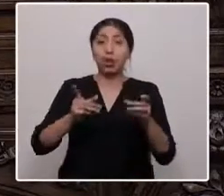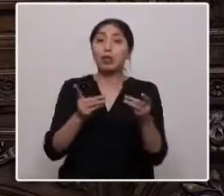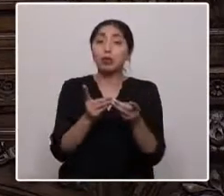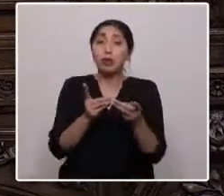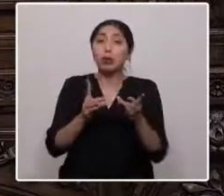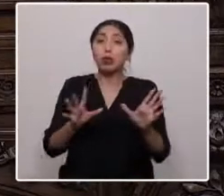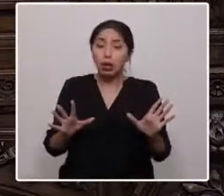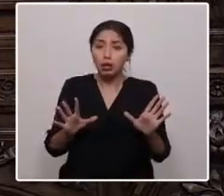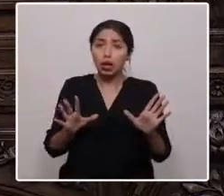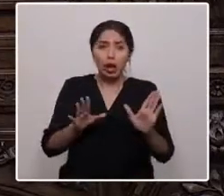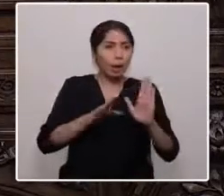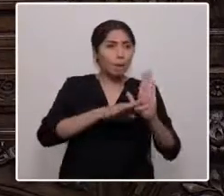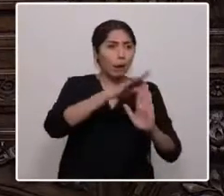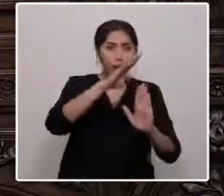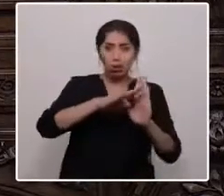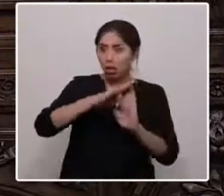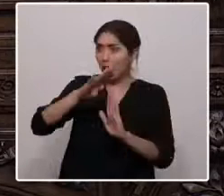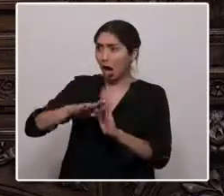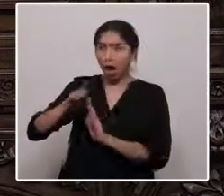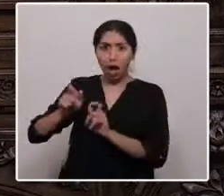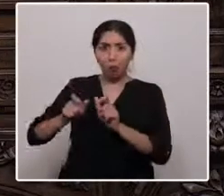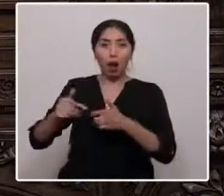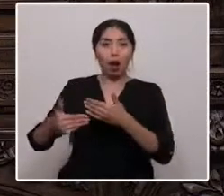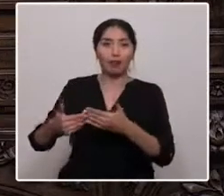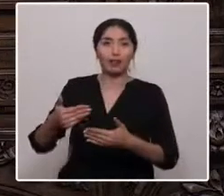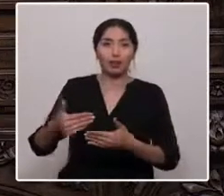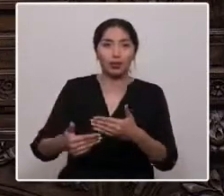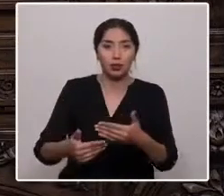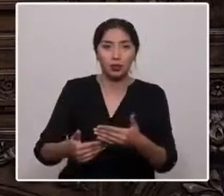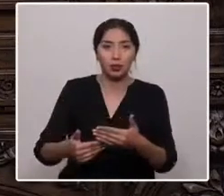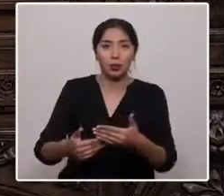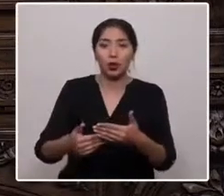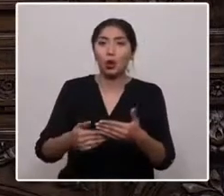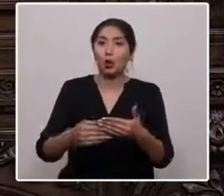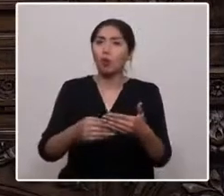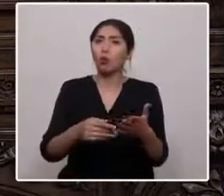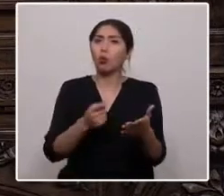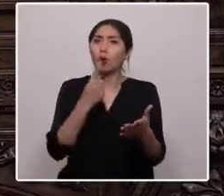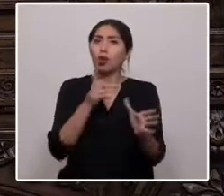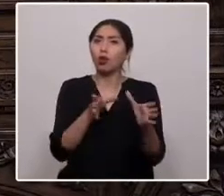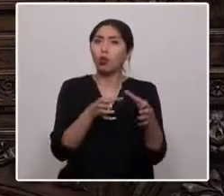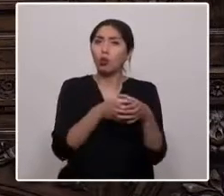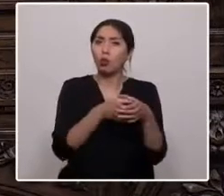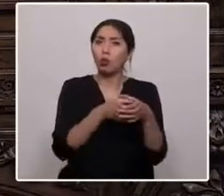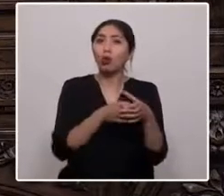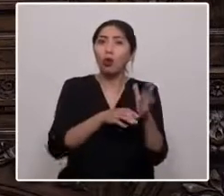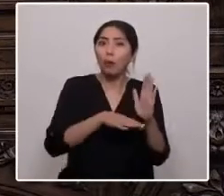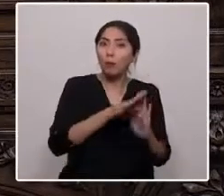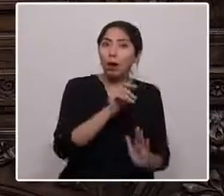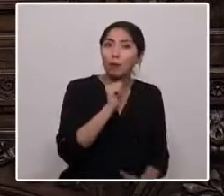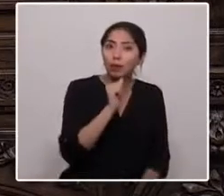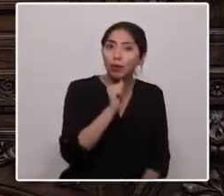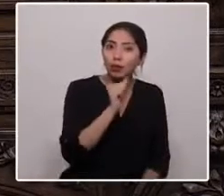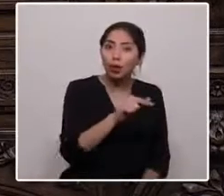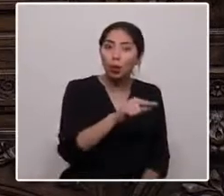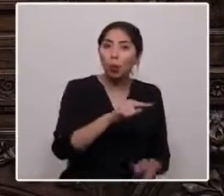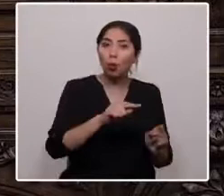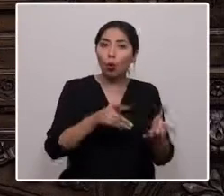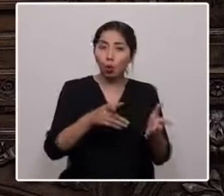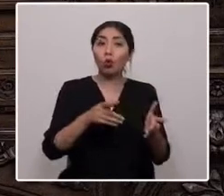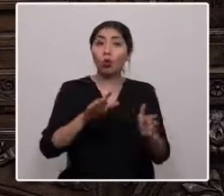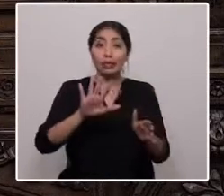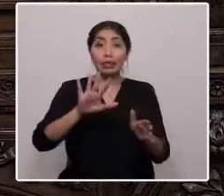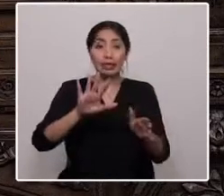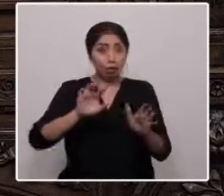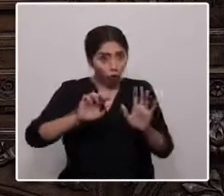progreso y más que ningún otro grupo los más pobres que multiplicaron por cinco veces unos ingresos mucho más que